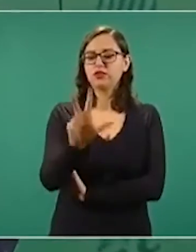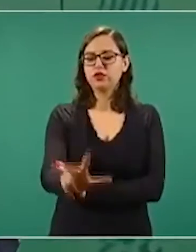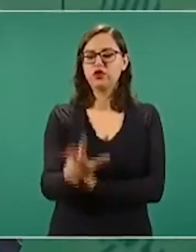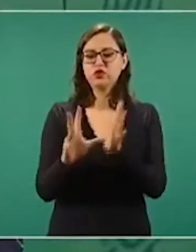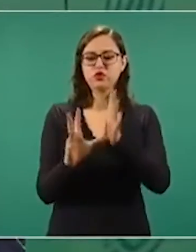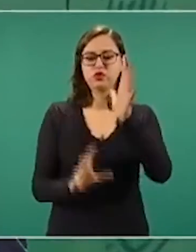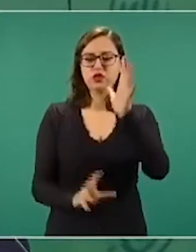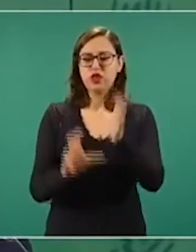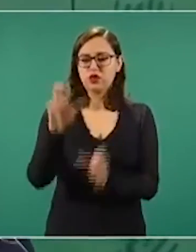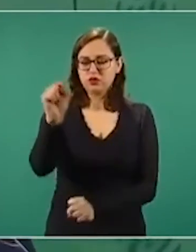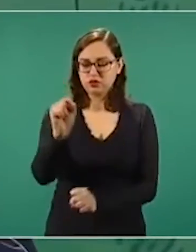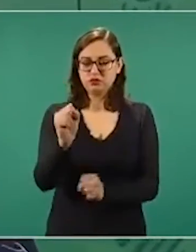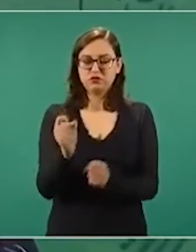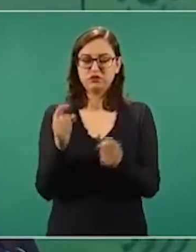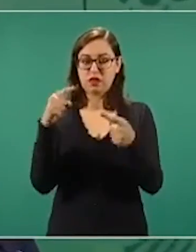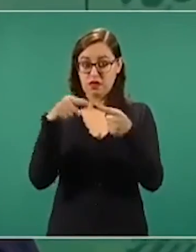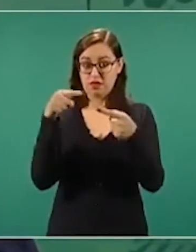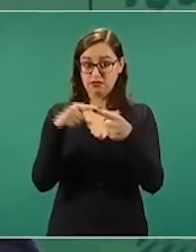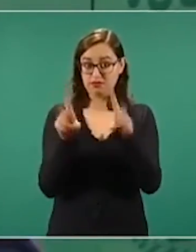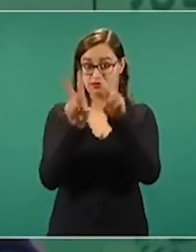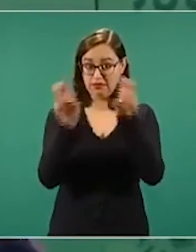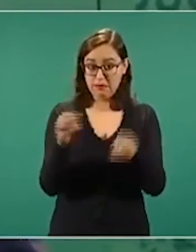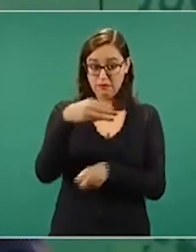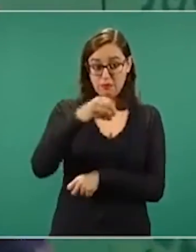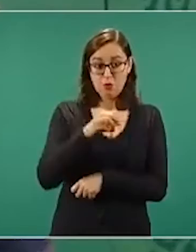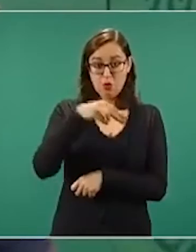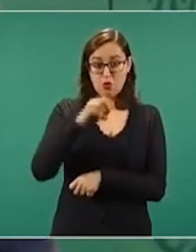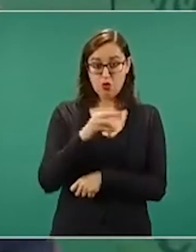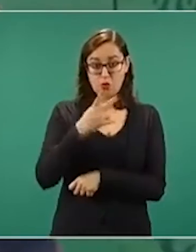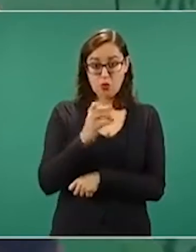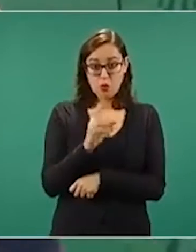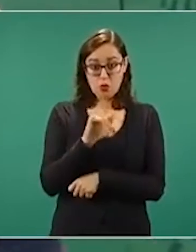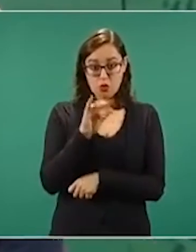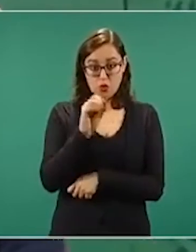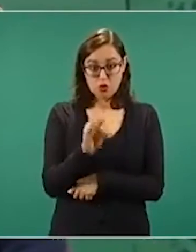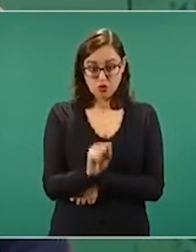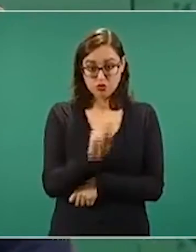ya se prohibió la condonación de impuestos.